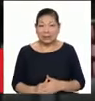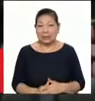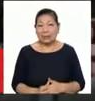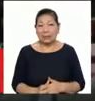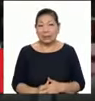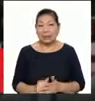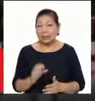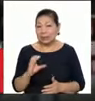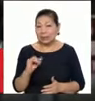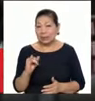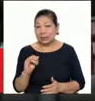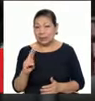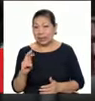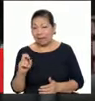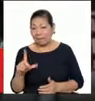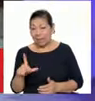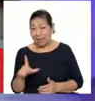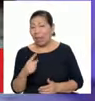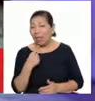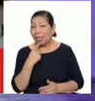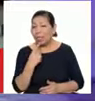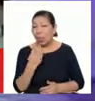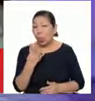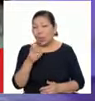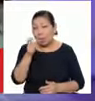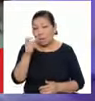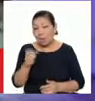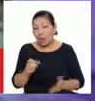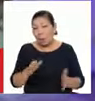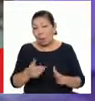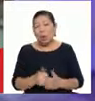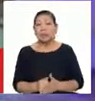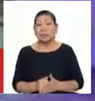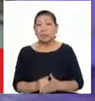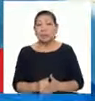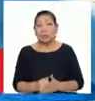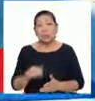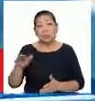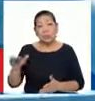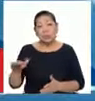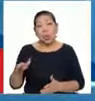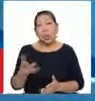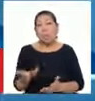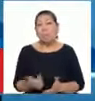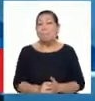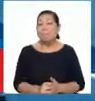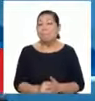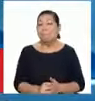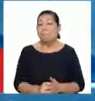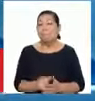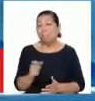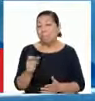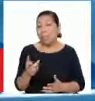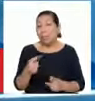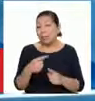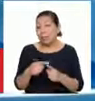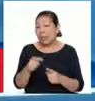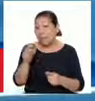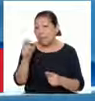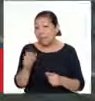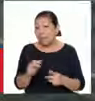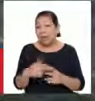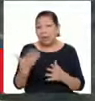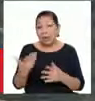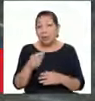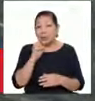de Protección Civil de Quintana Roo confirmó 4 fallecidos, entre ellos un menor. Además, varias personas